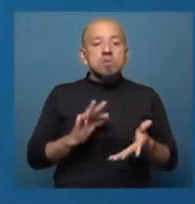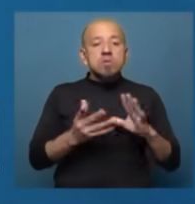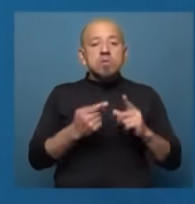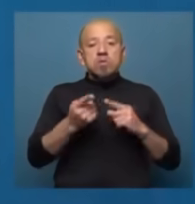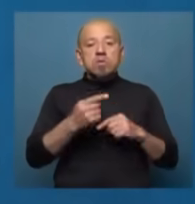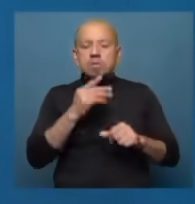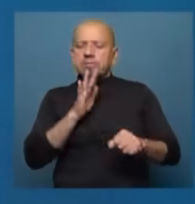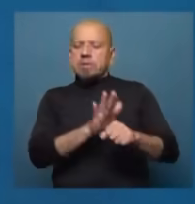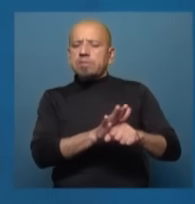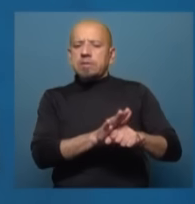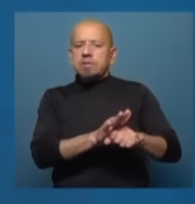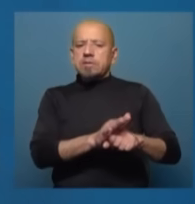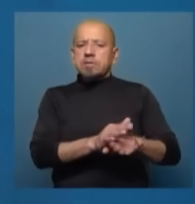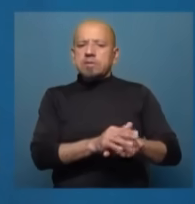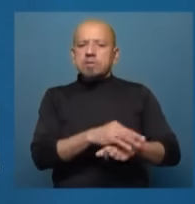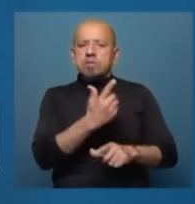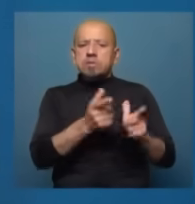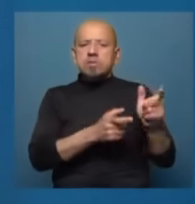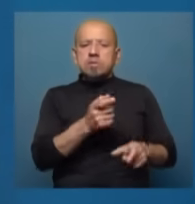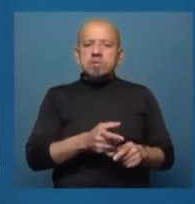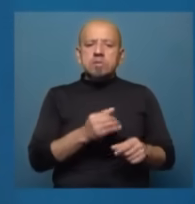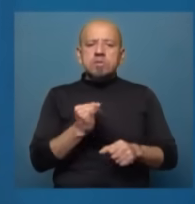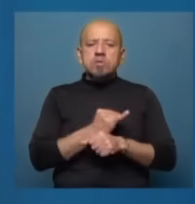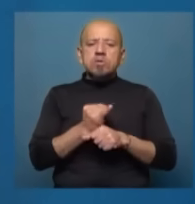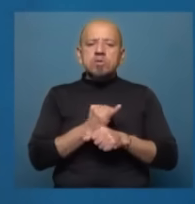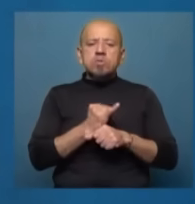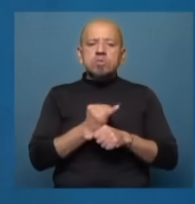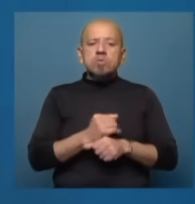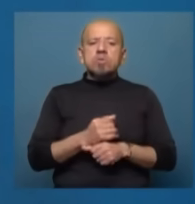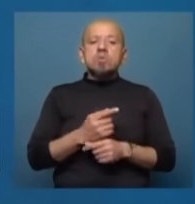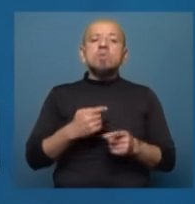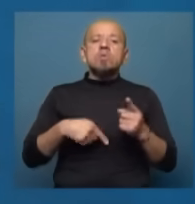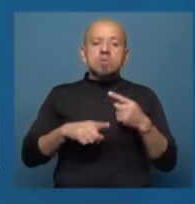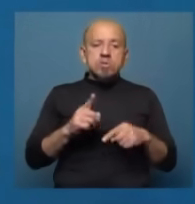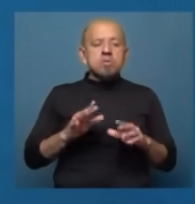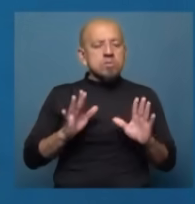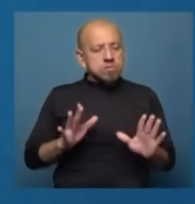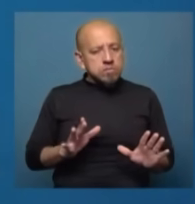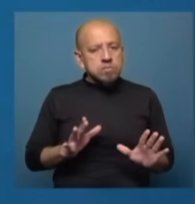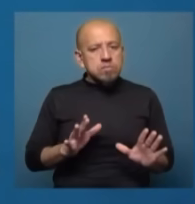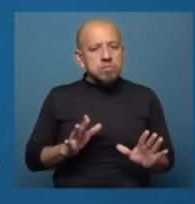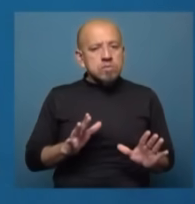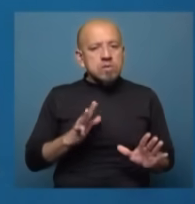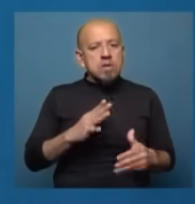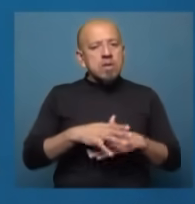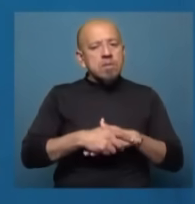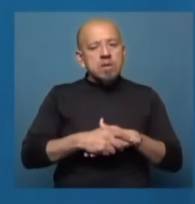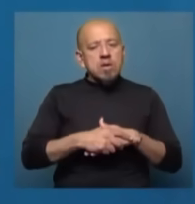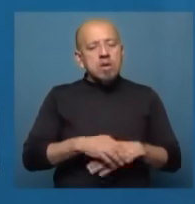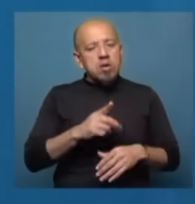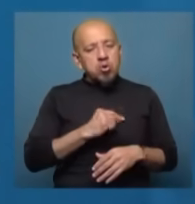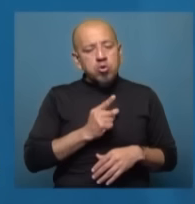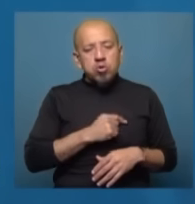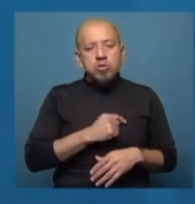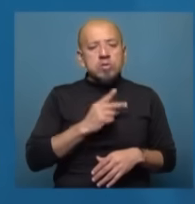las demás la institucionalidad debe quedar sepada entiendo absolutamente la amistad y el dolor obvio y lo